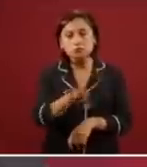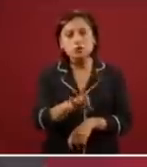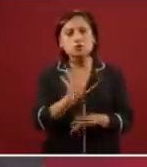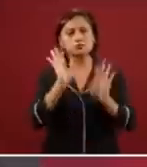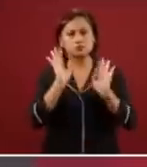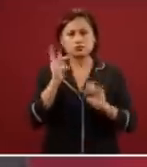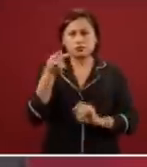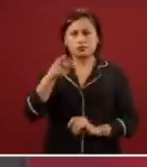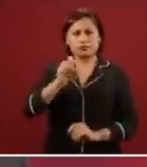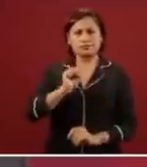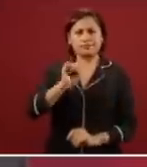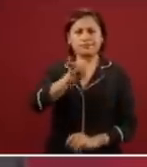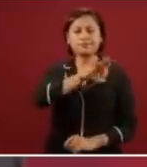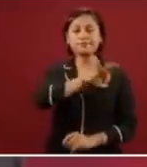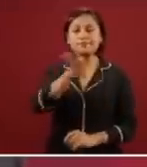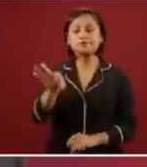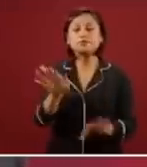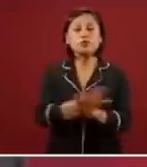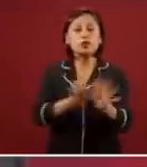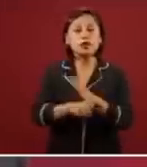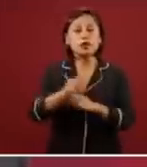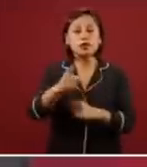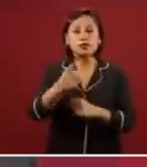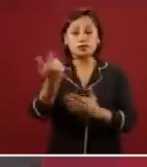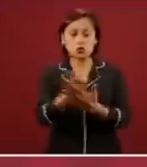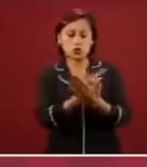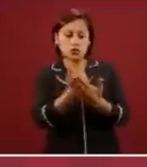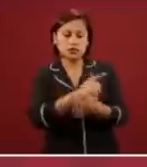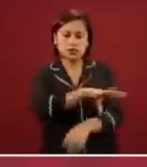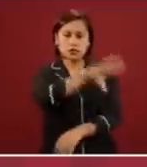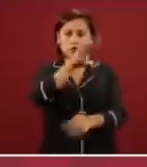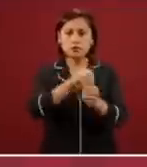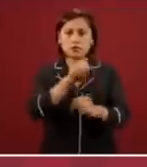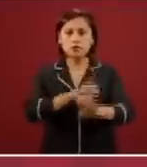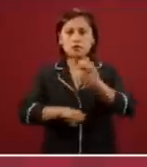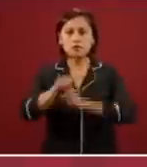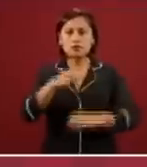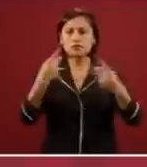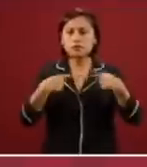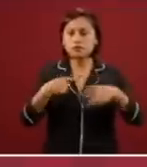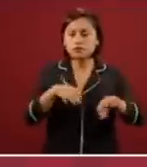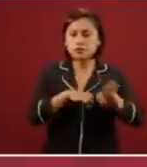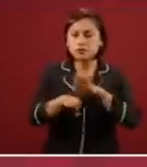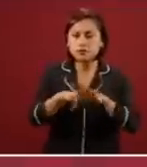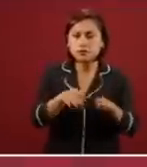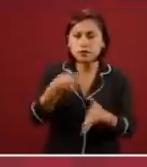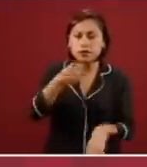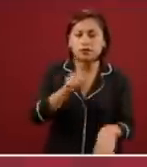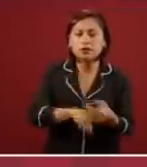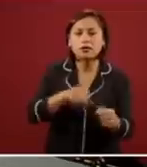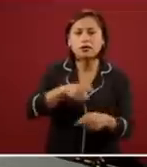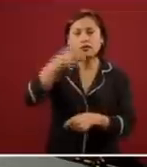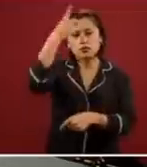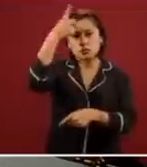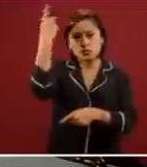empresa, desde el dueño hasta el último de sus empleados, tengan las mismas condiciones y la misma seguridad